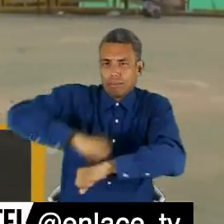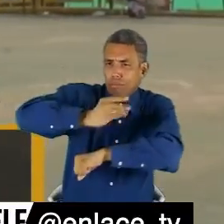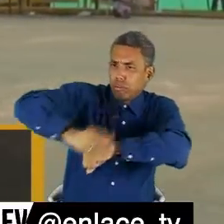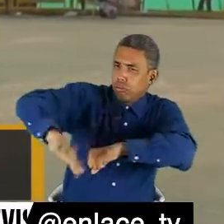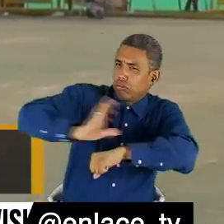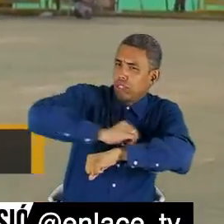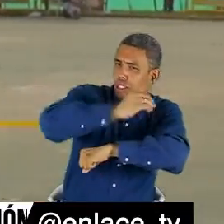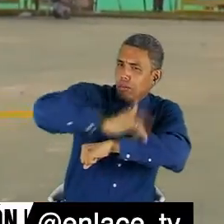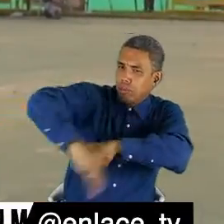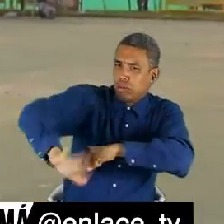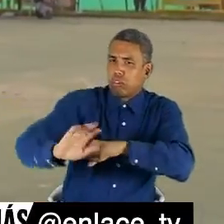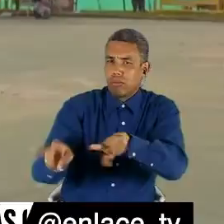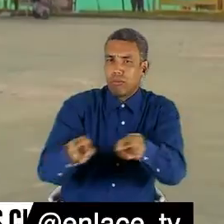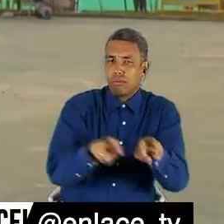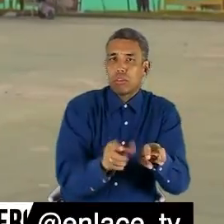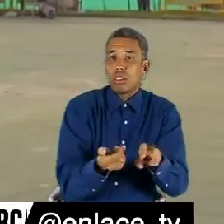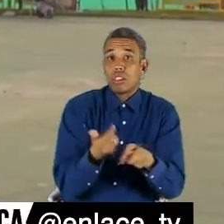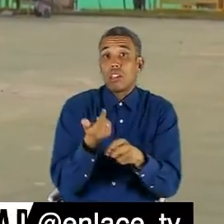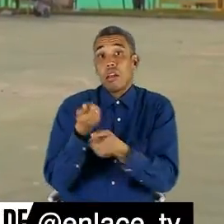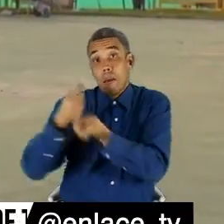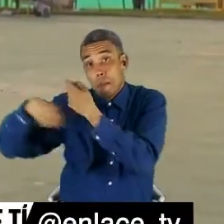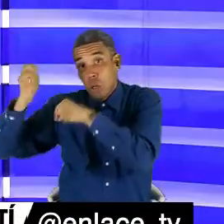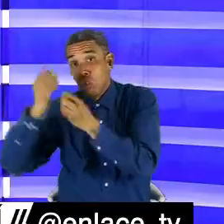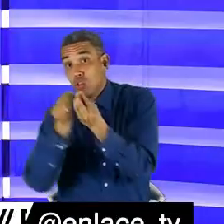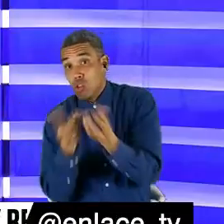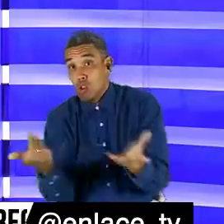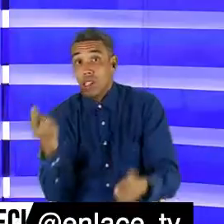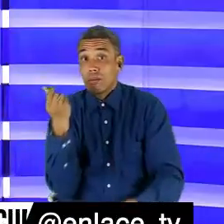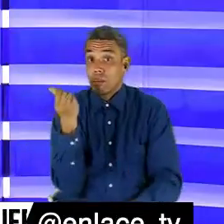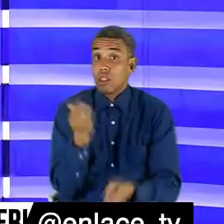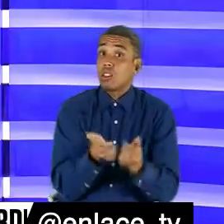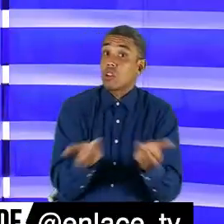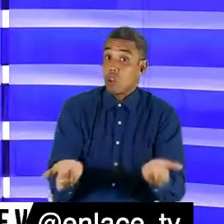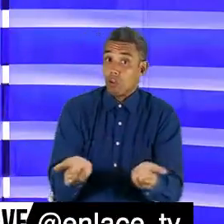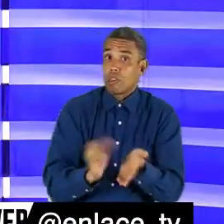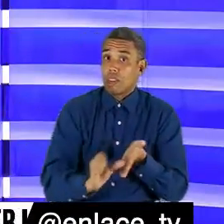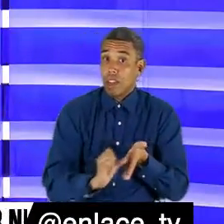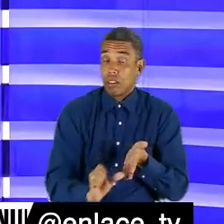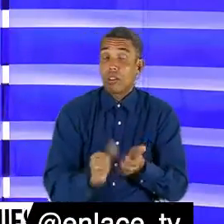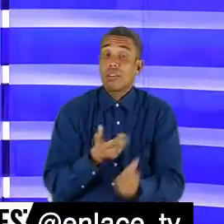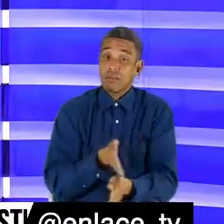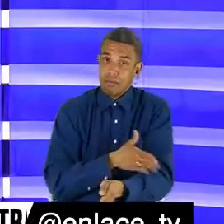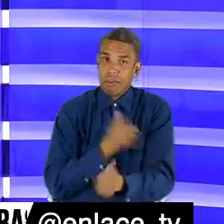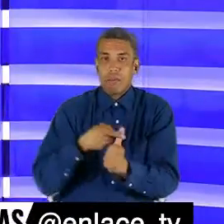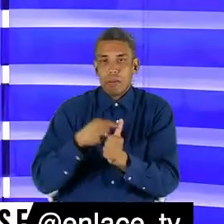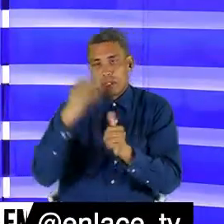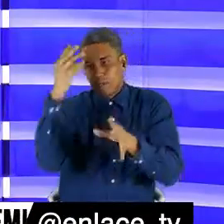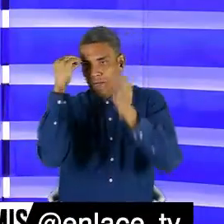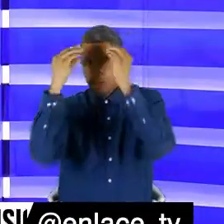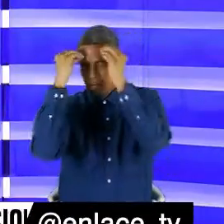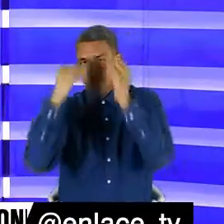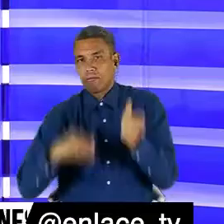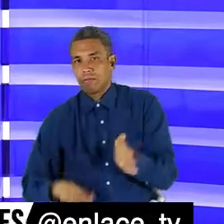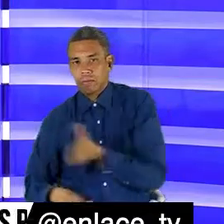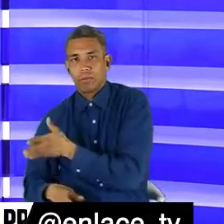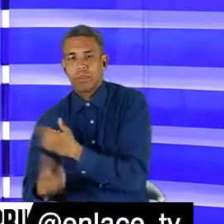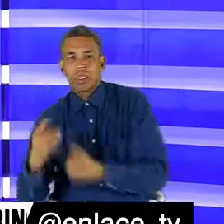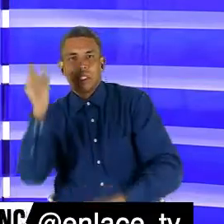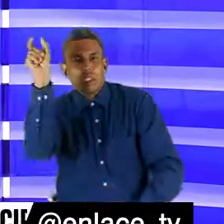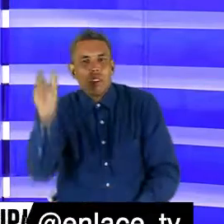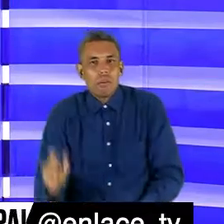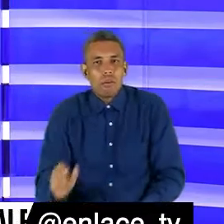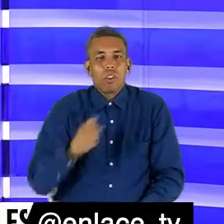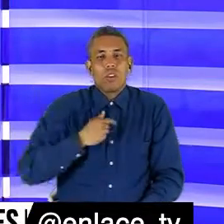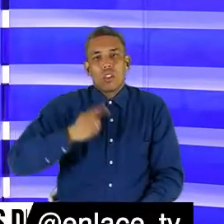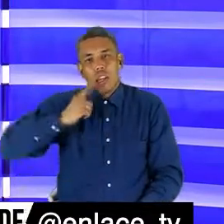costos de producción, entre otros temas. Y el cantante humangués Jay Brown promociona su nuevo sencillo